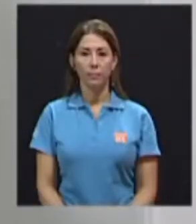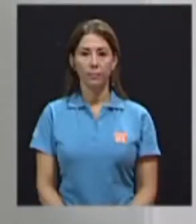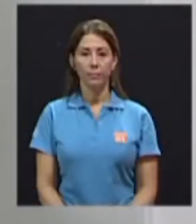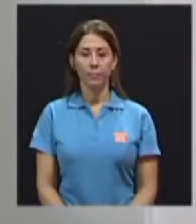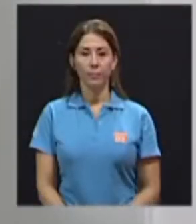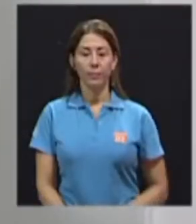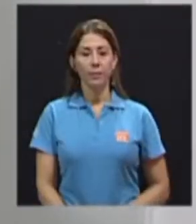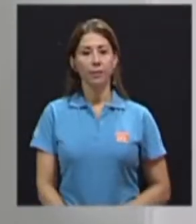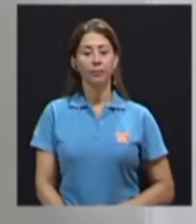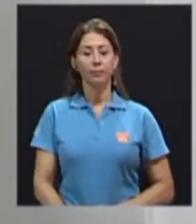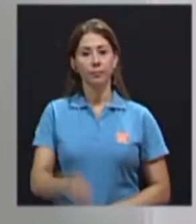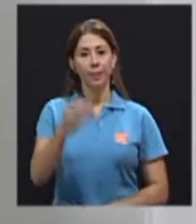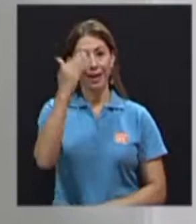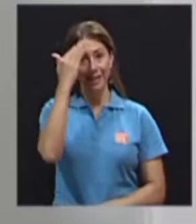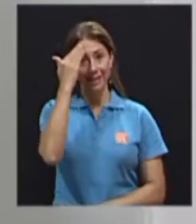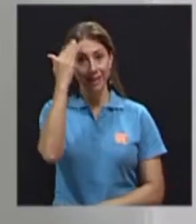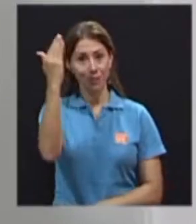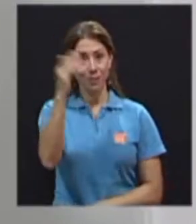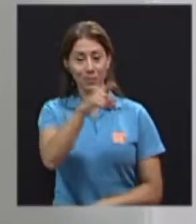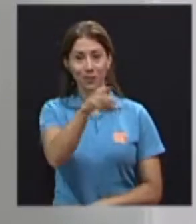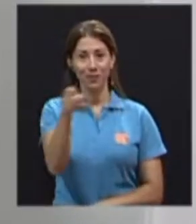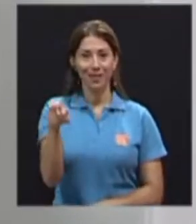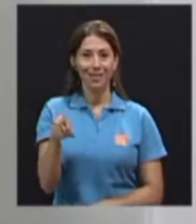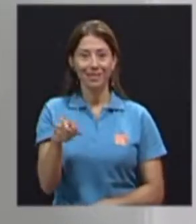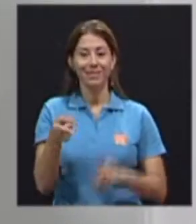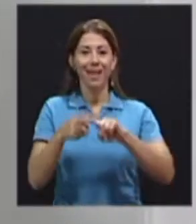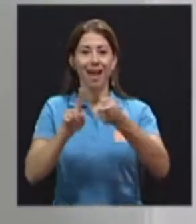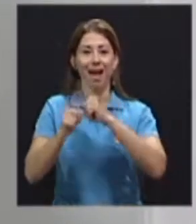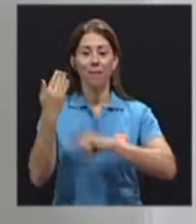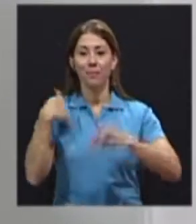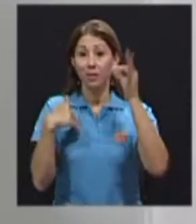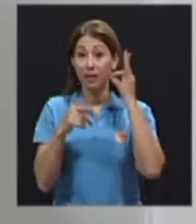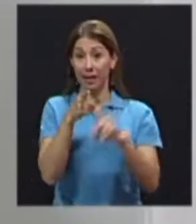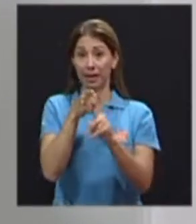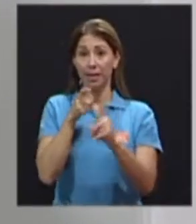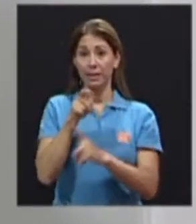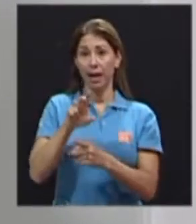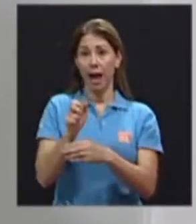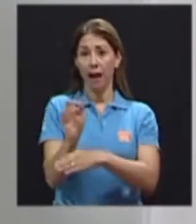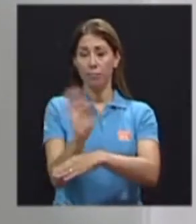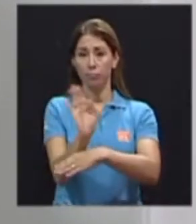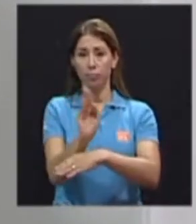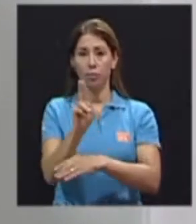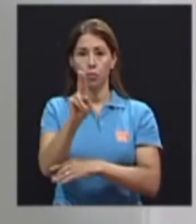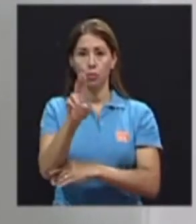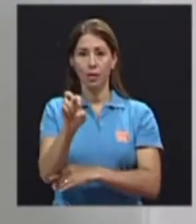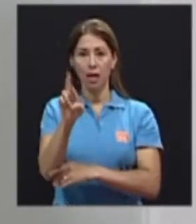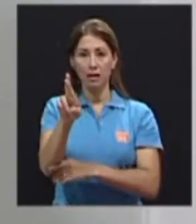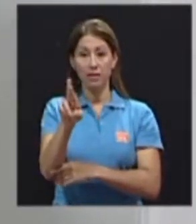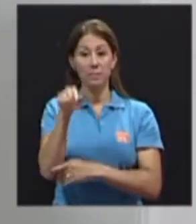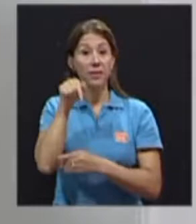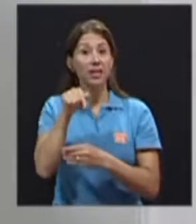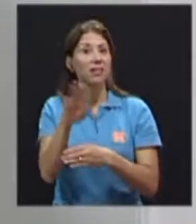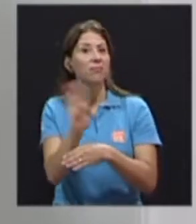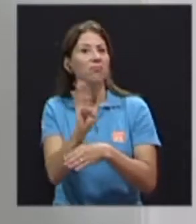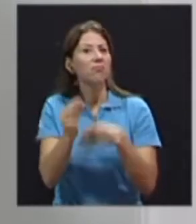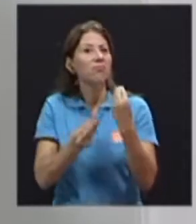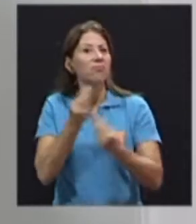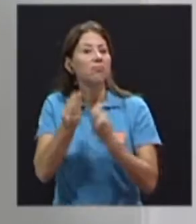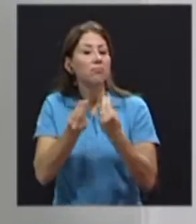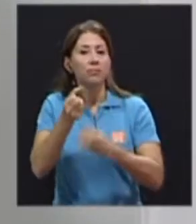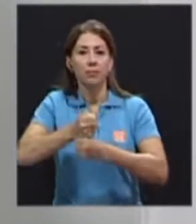Les saludamos, amigas y amigos, desde Canal UCR, este medio televisivo que se paga con los impuestos